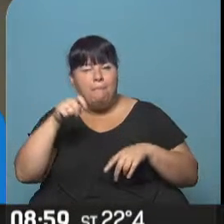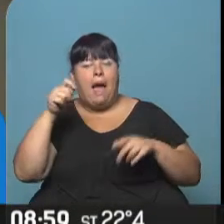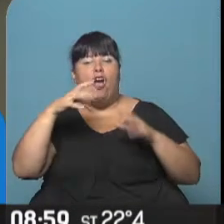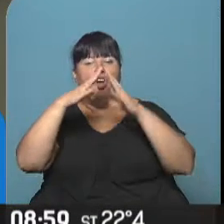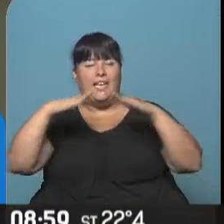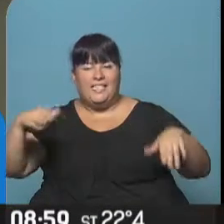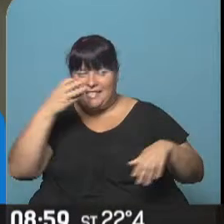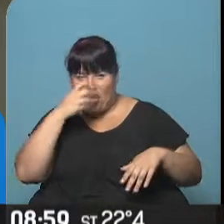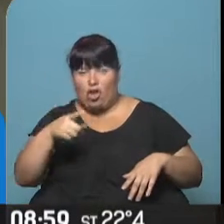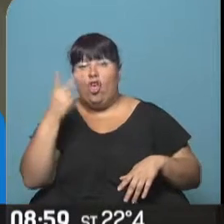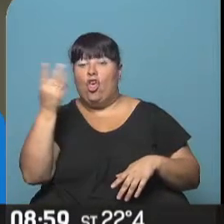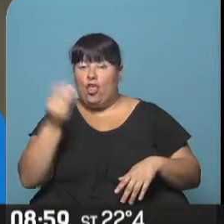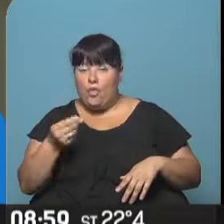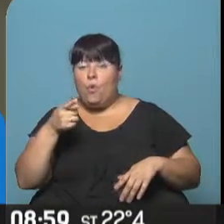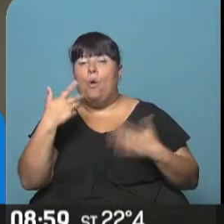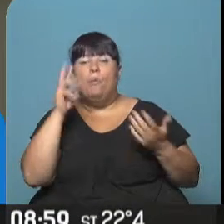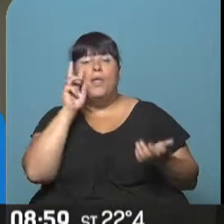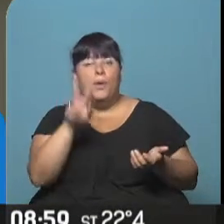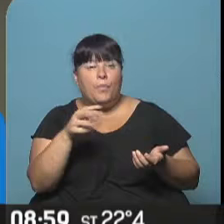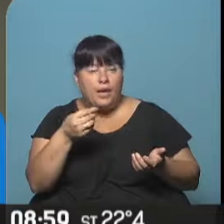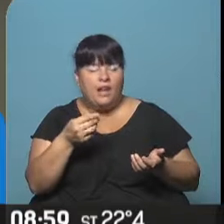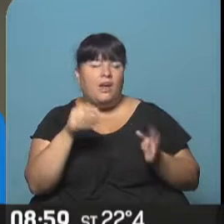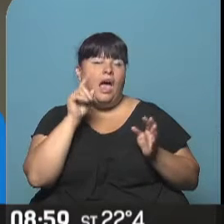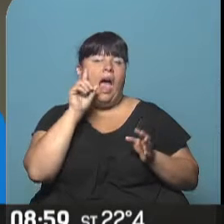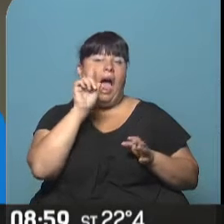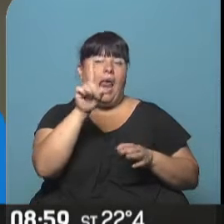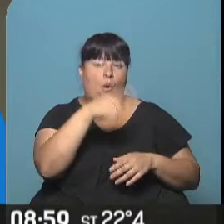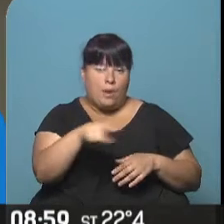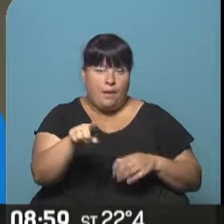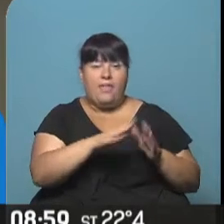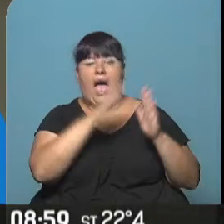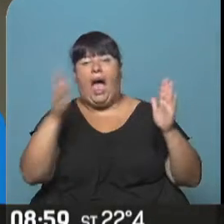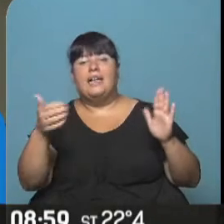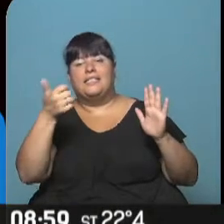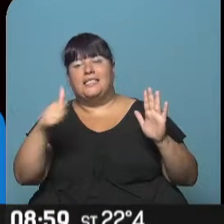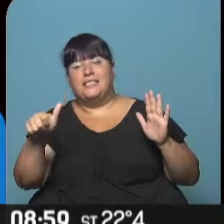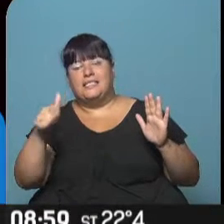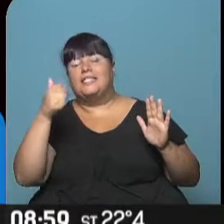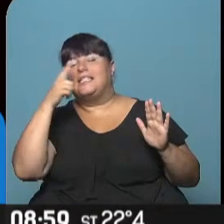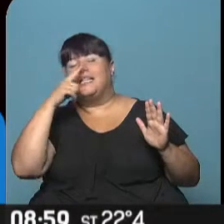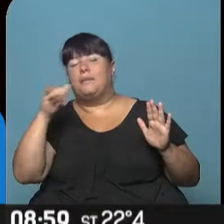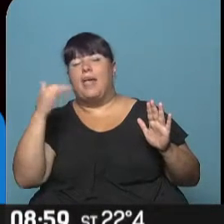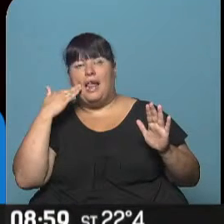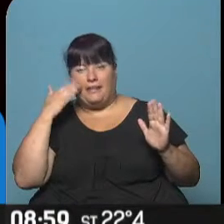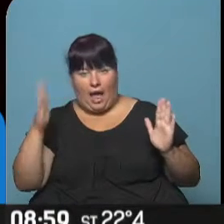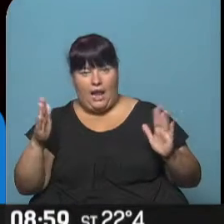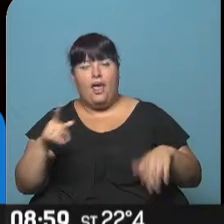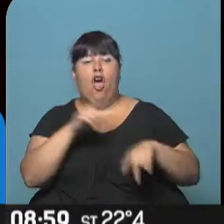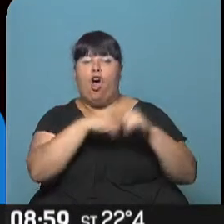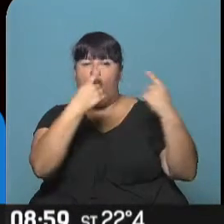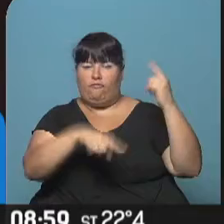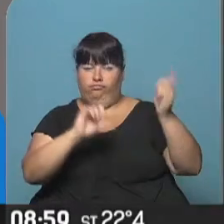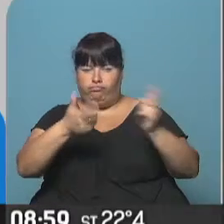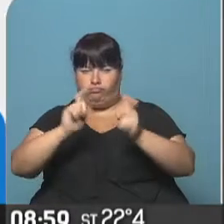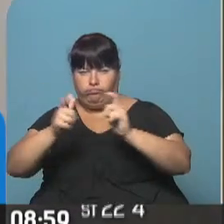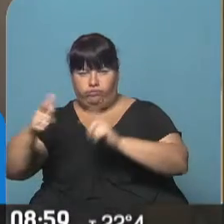de animaciones y estas las vas a poder ver entre las 13:30 y las 18 y las 19:30. En horarios diferentes